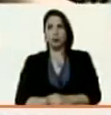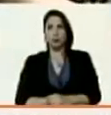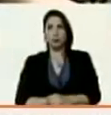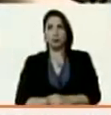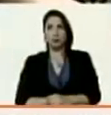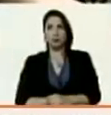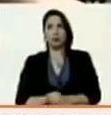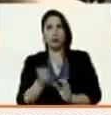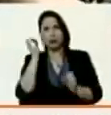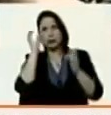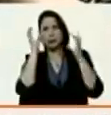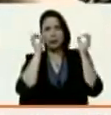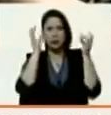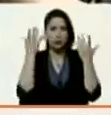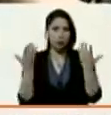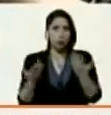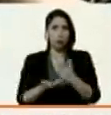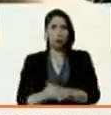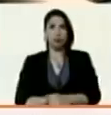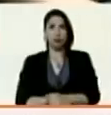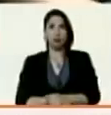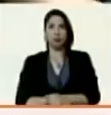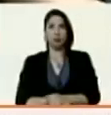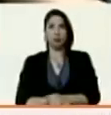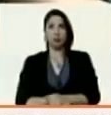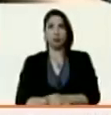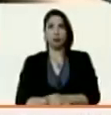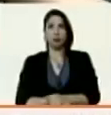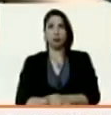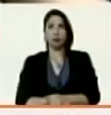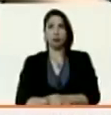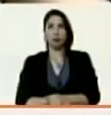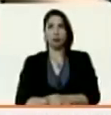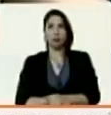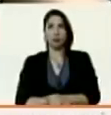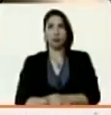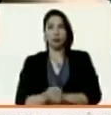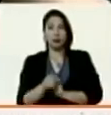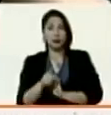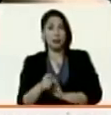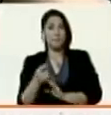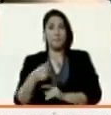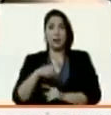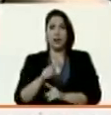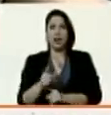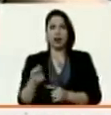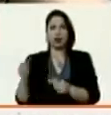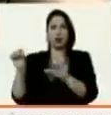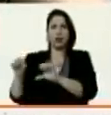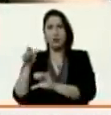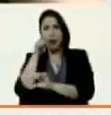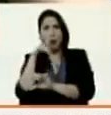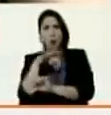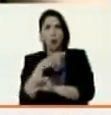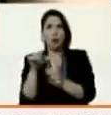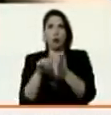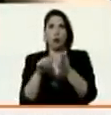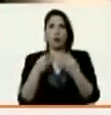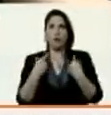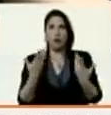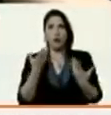para levantar a los pueblos no eso sería primero subestimar a los pueblos donde vivió y